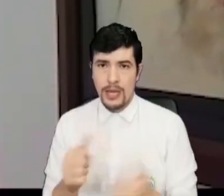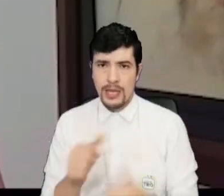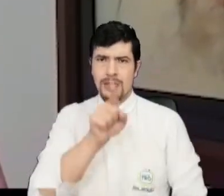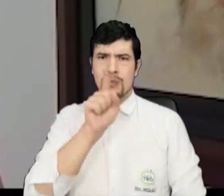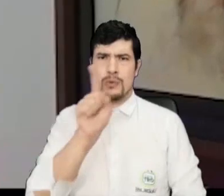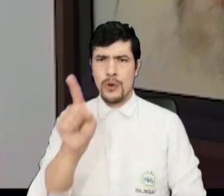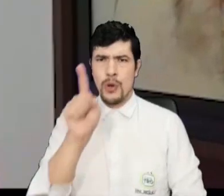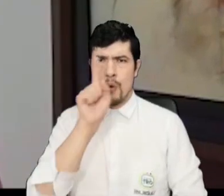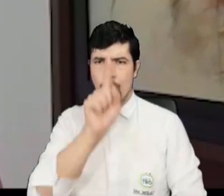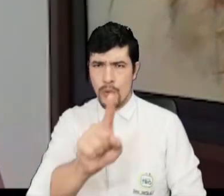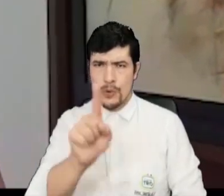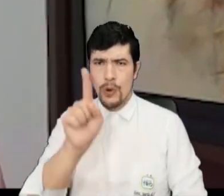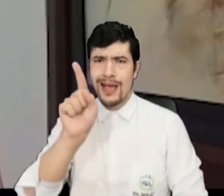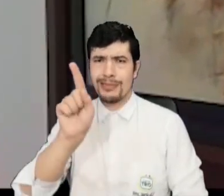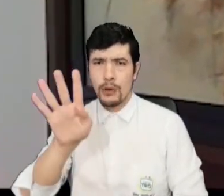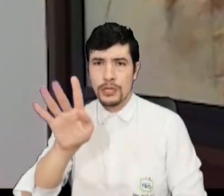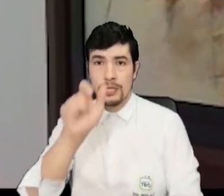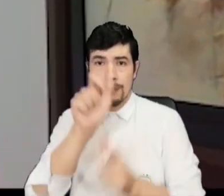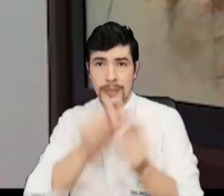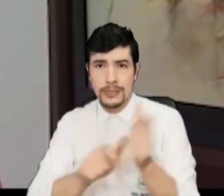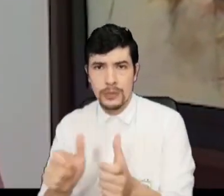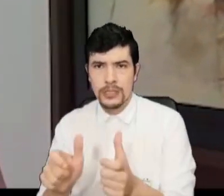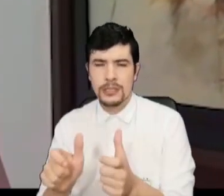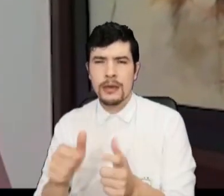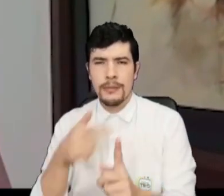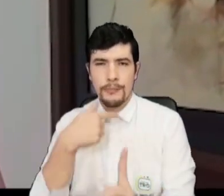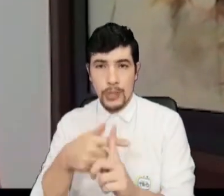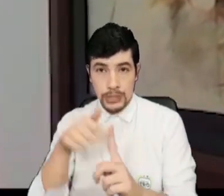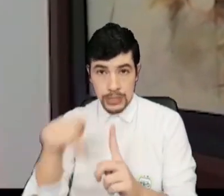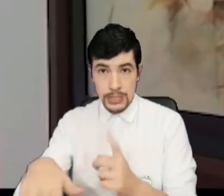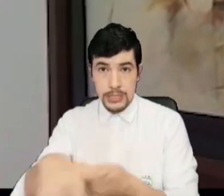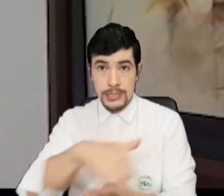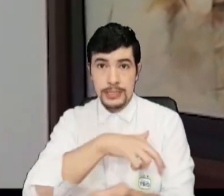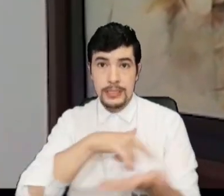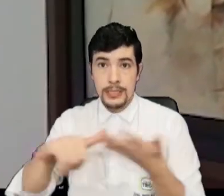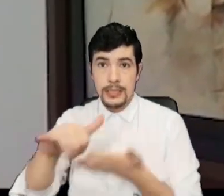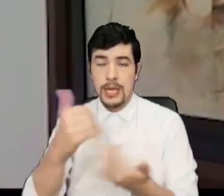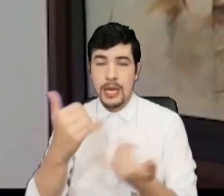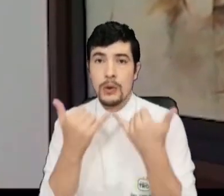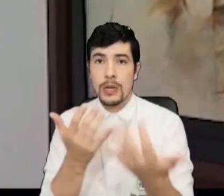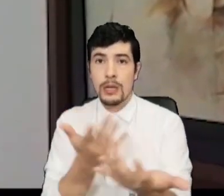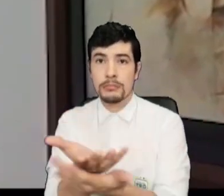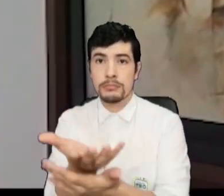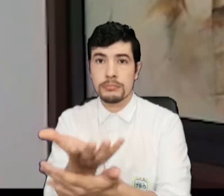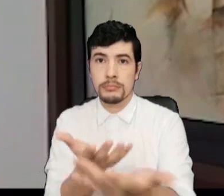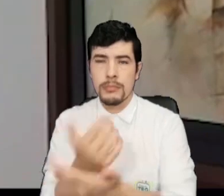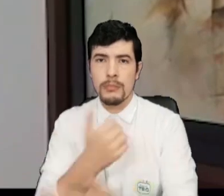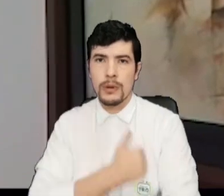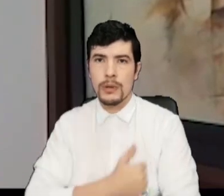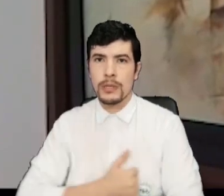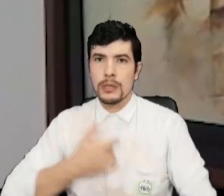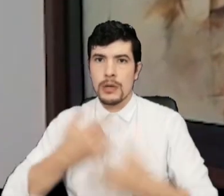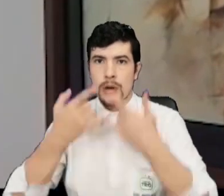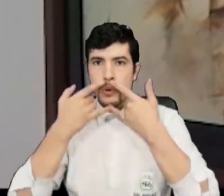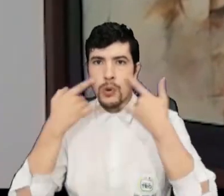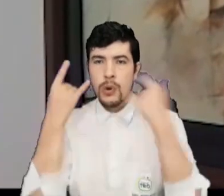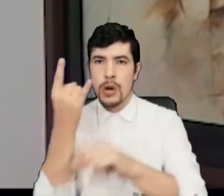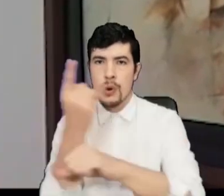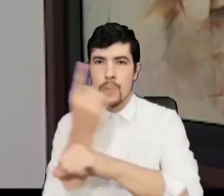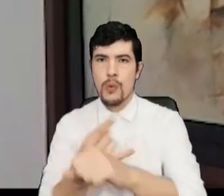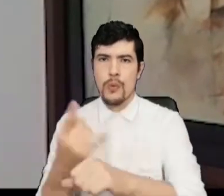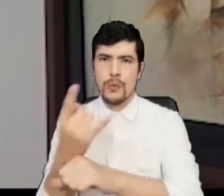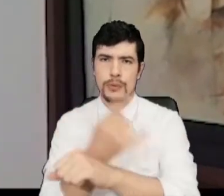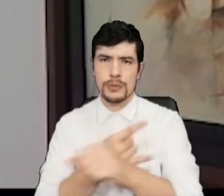reiteramos las recomendaciones las medidas preventivas el uso de tapabocas obligatorio el uso de gel antibacterial